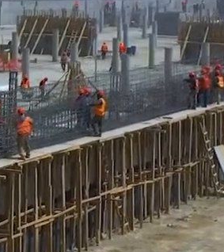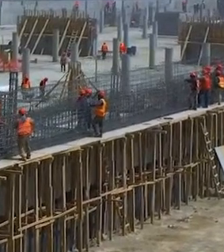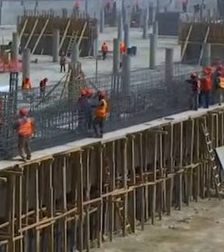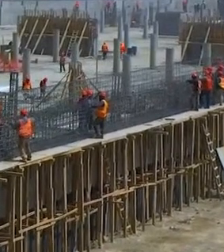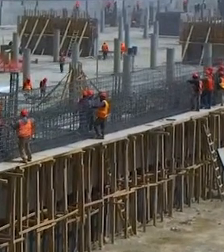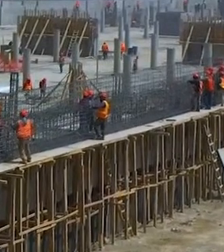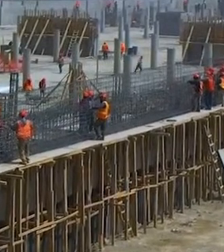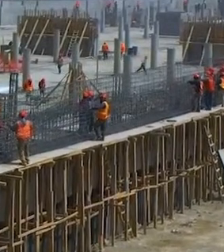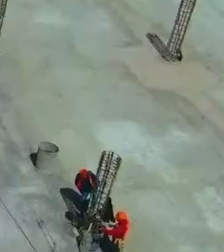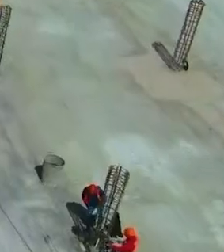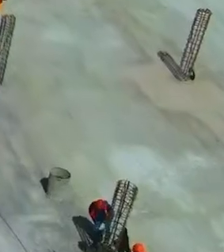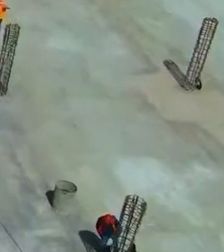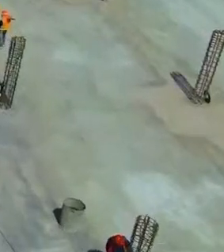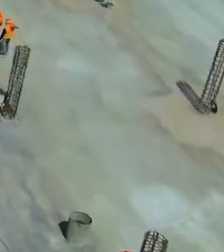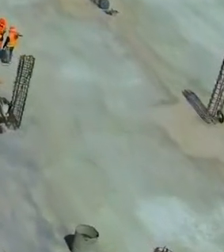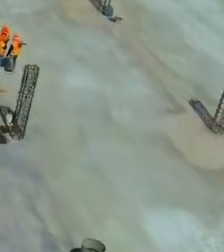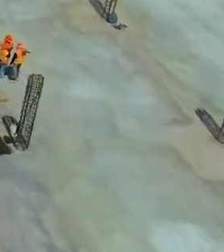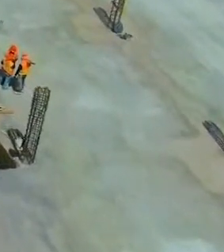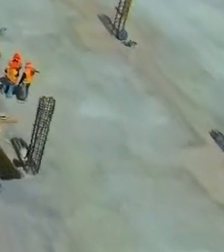han generado